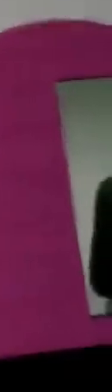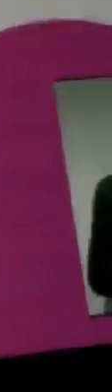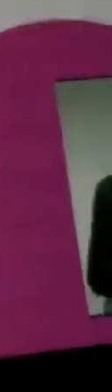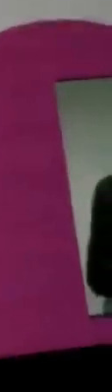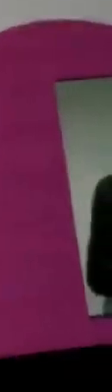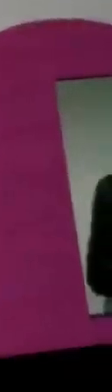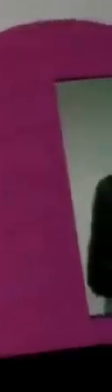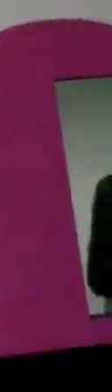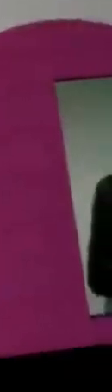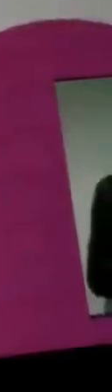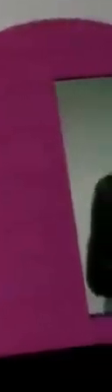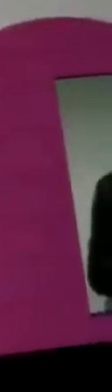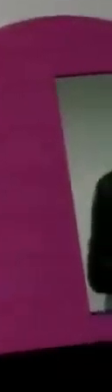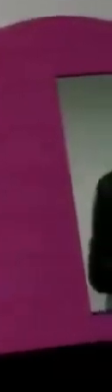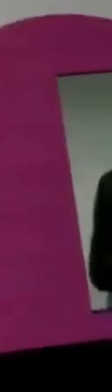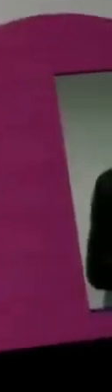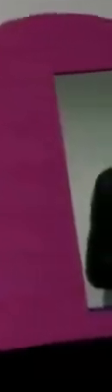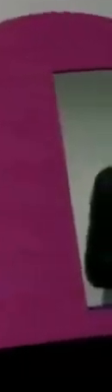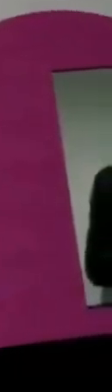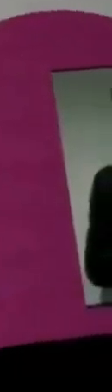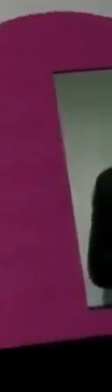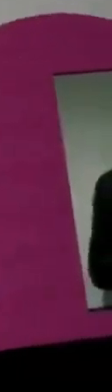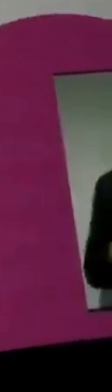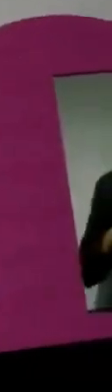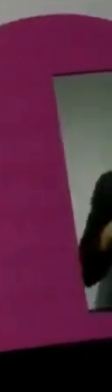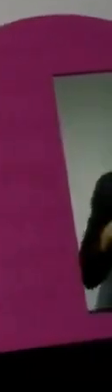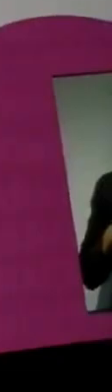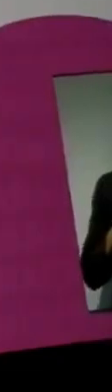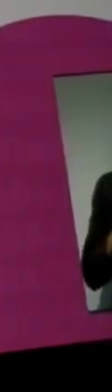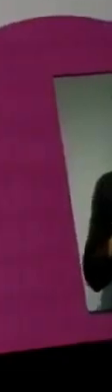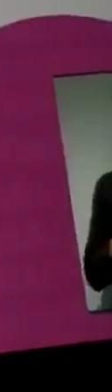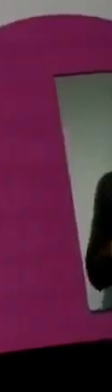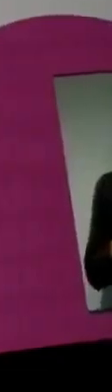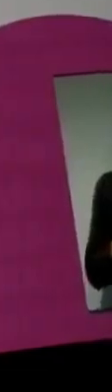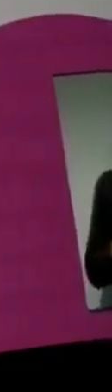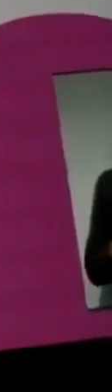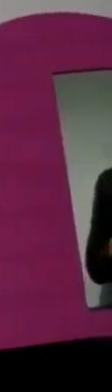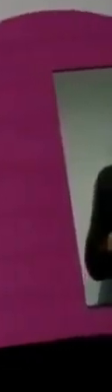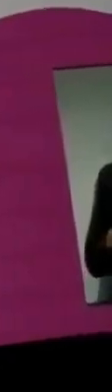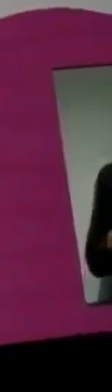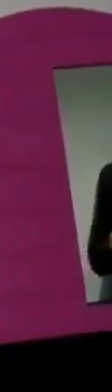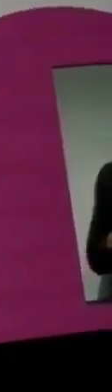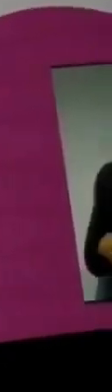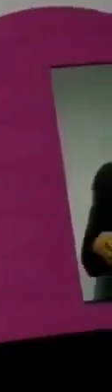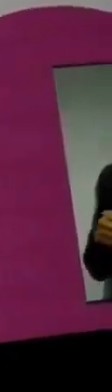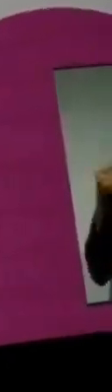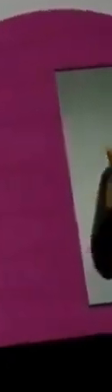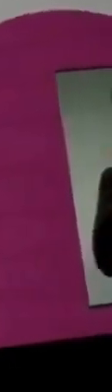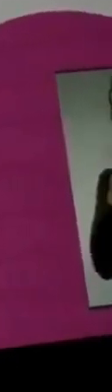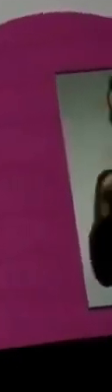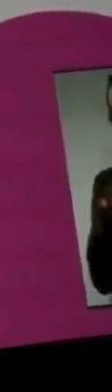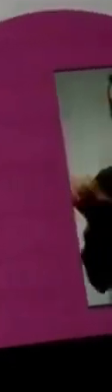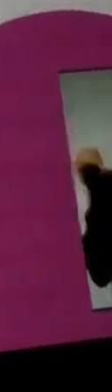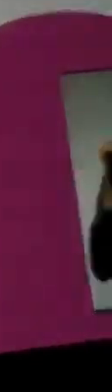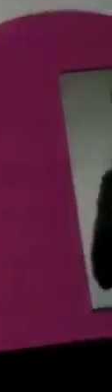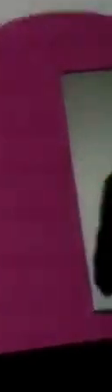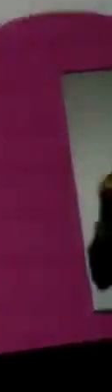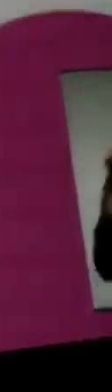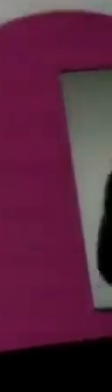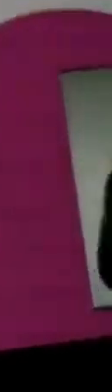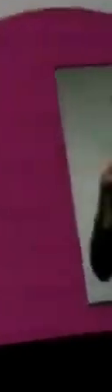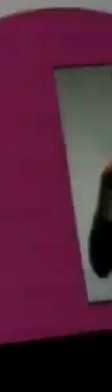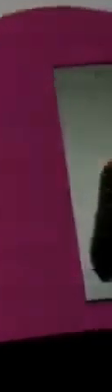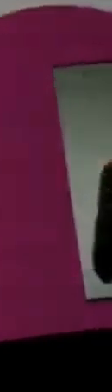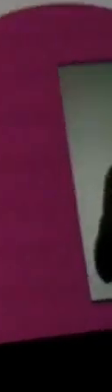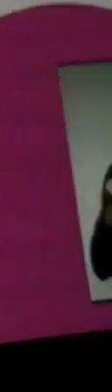Con recursos propios. Bueno, viene lo que presentamos el sábado, que es rehabilitar el